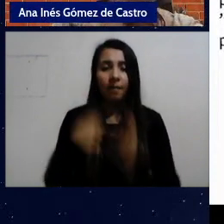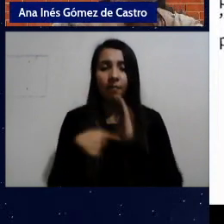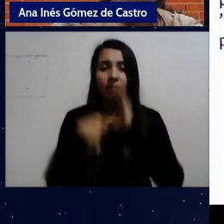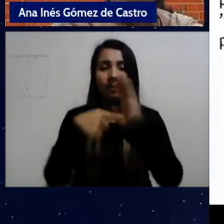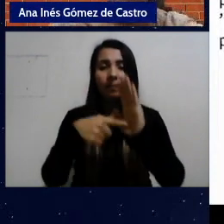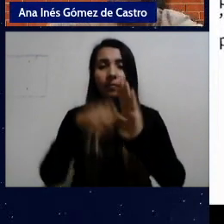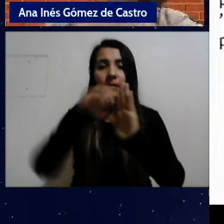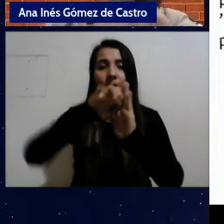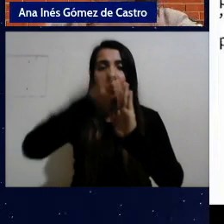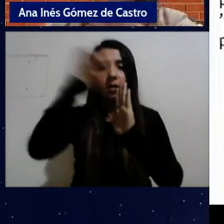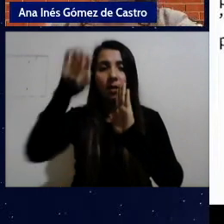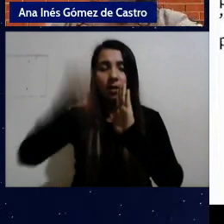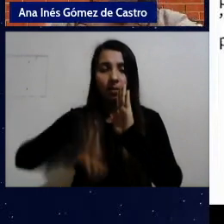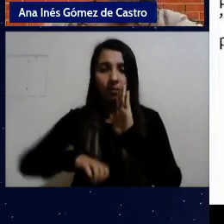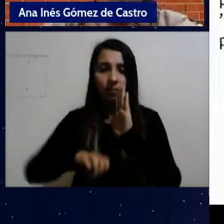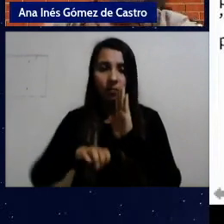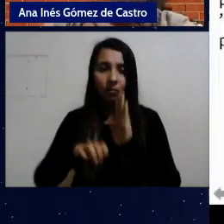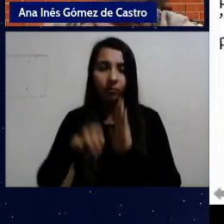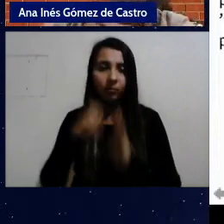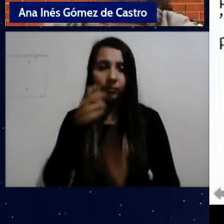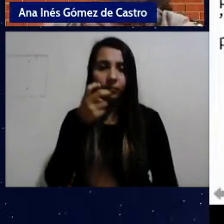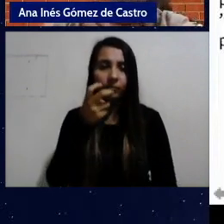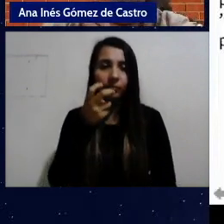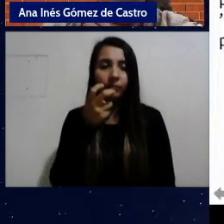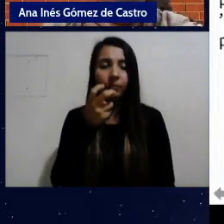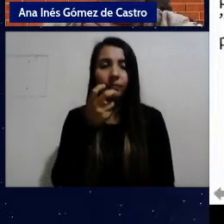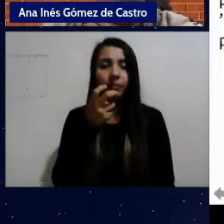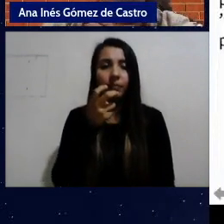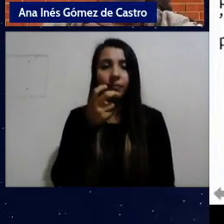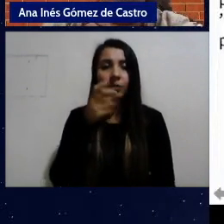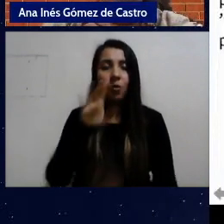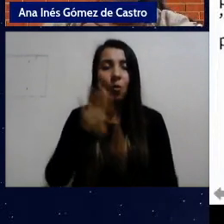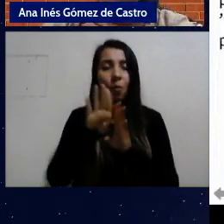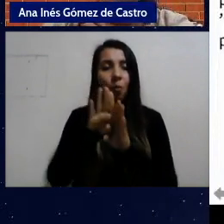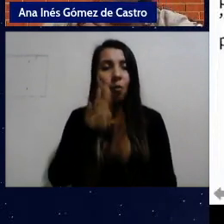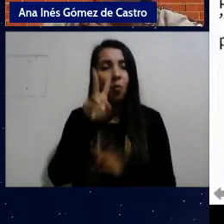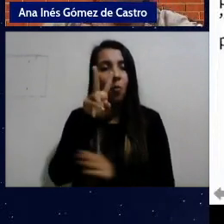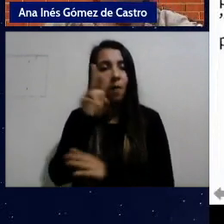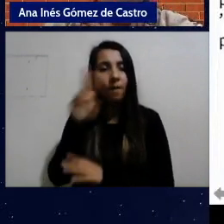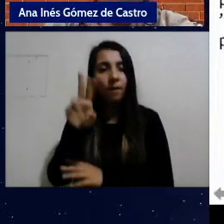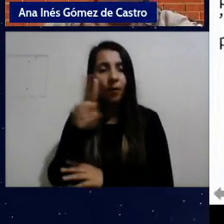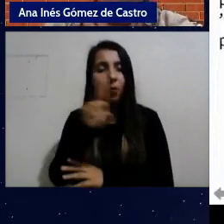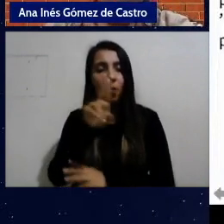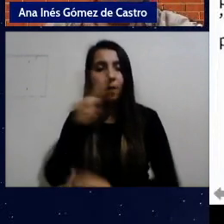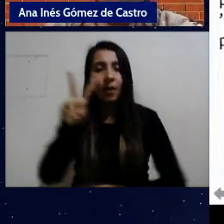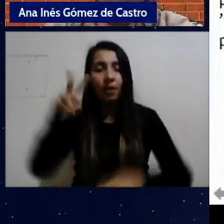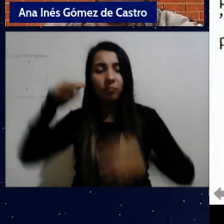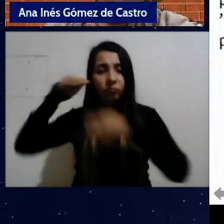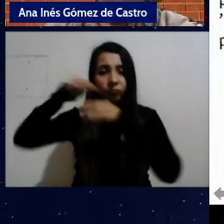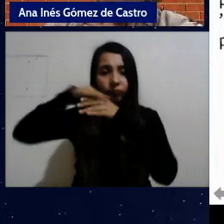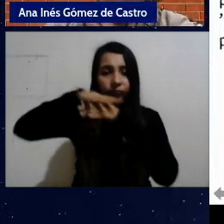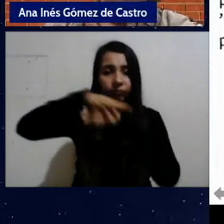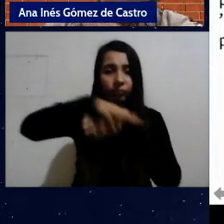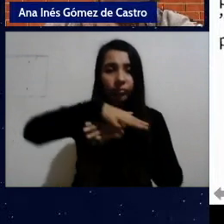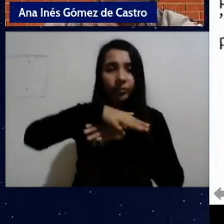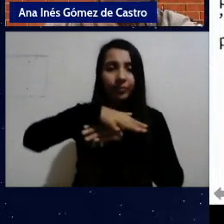un ejemplo en el cual se muestra la penetración de la radiación